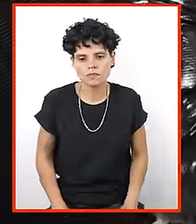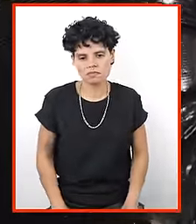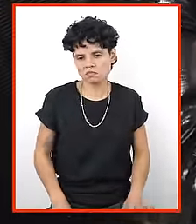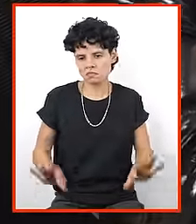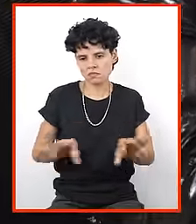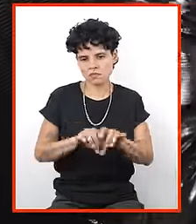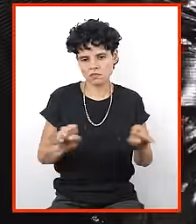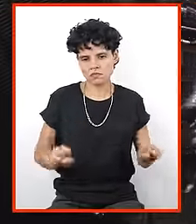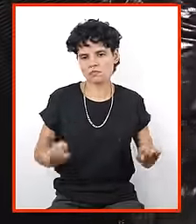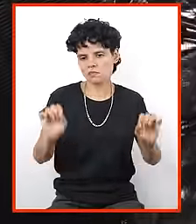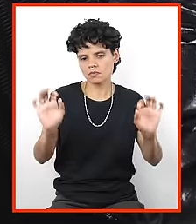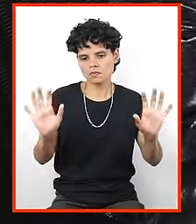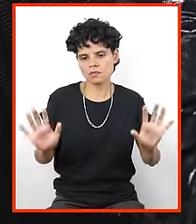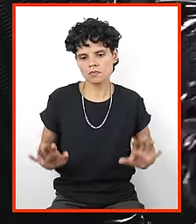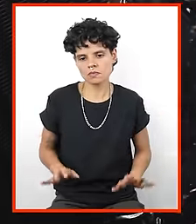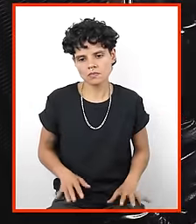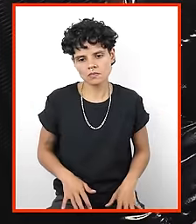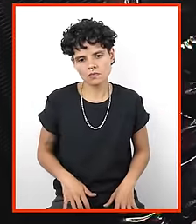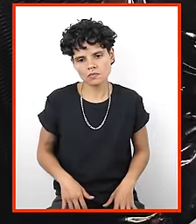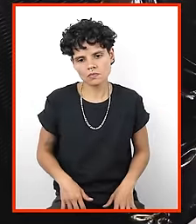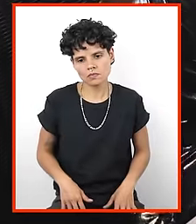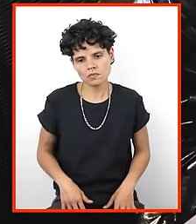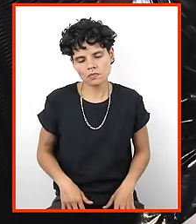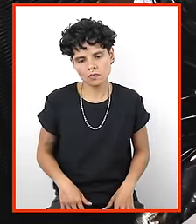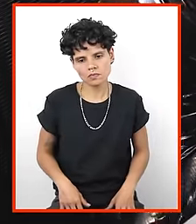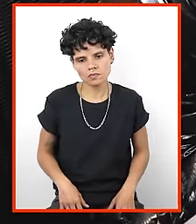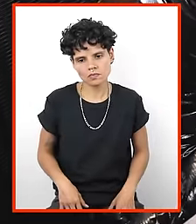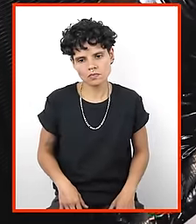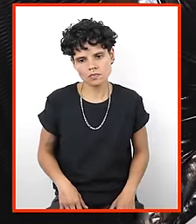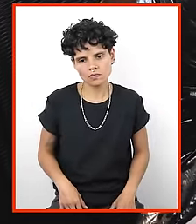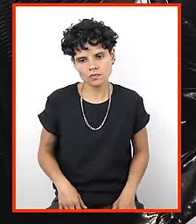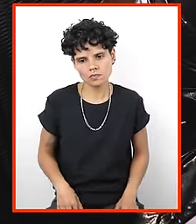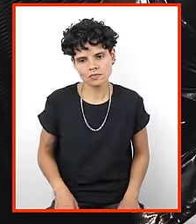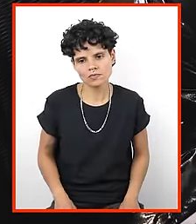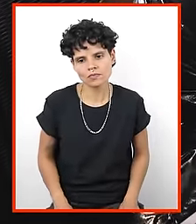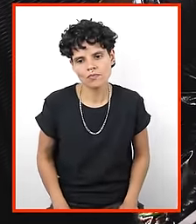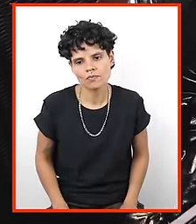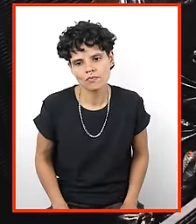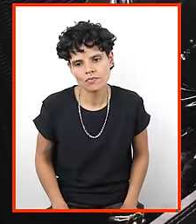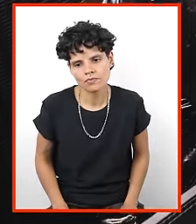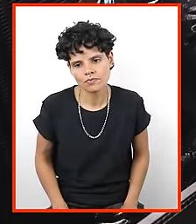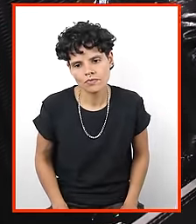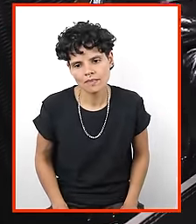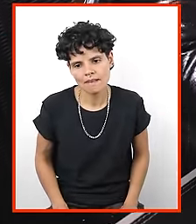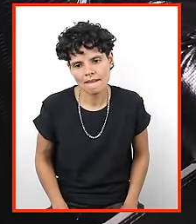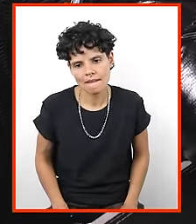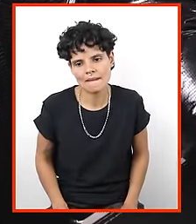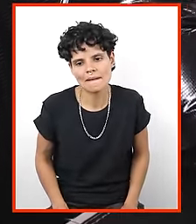Eso. Y le puedes poner aquí gata. Mira.